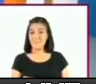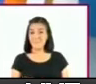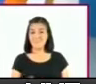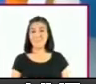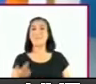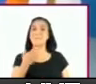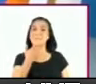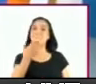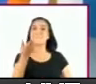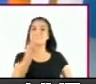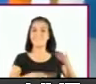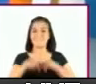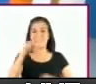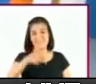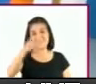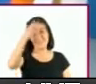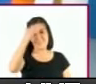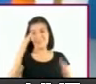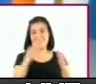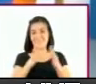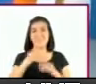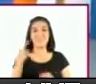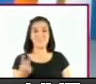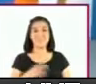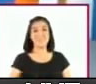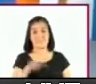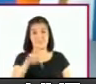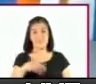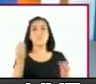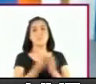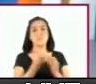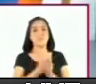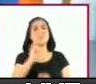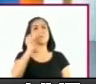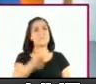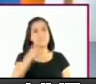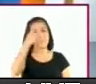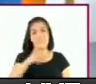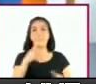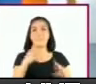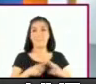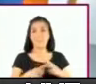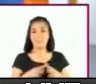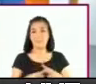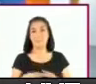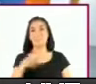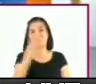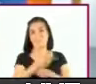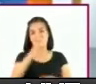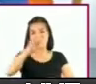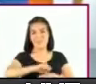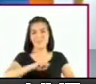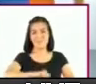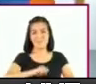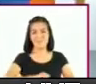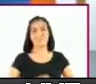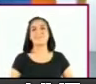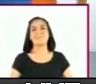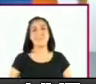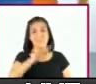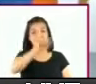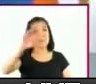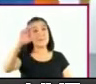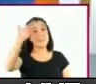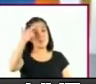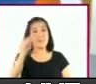Les damos la bienvenida a Aprende en Casa 2. Esta sesión corresponde a la asignatura de matemáticas para segundo grado de secundaria.